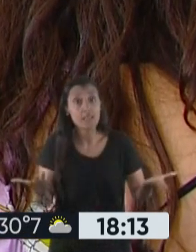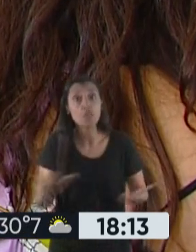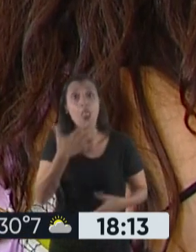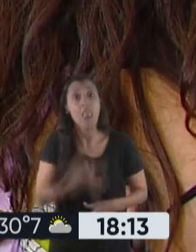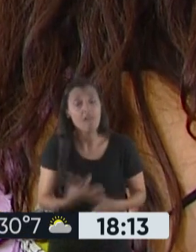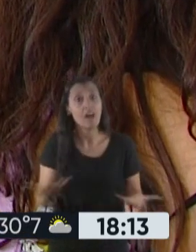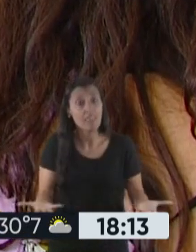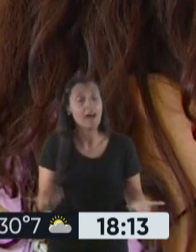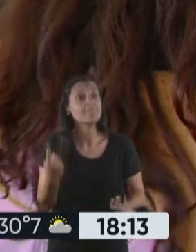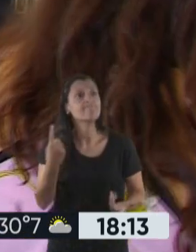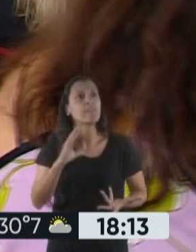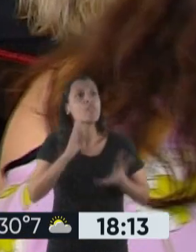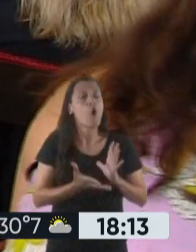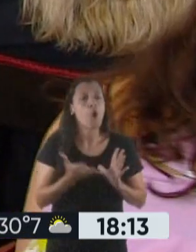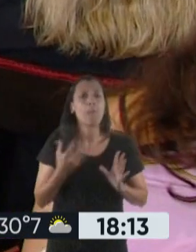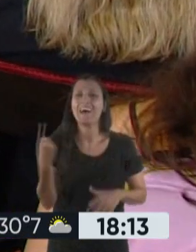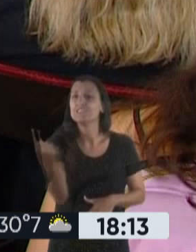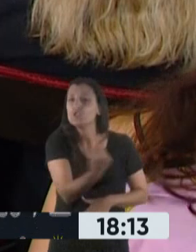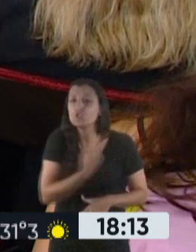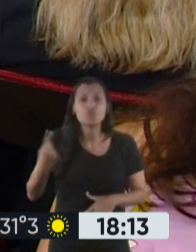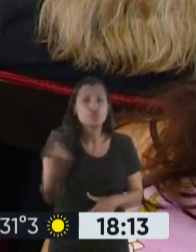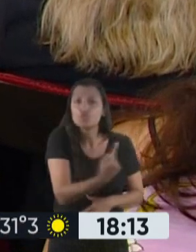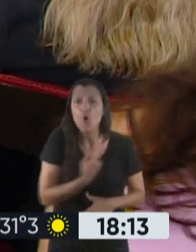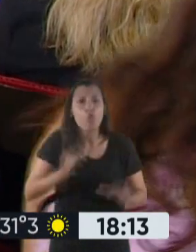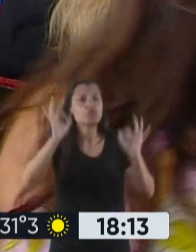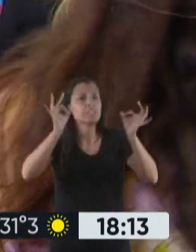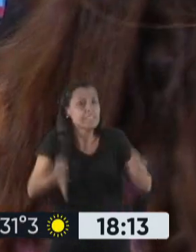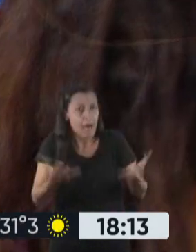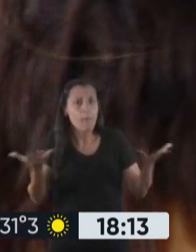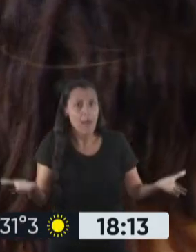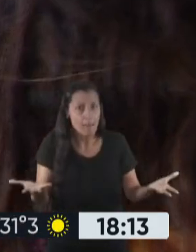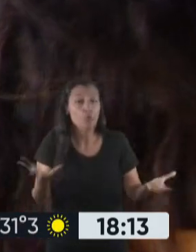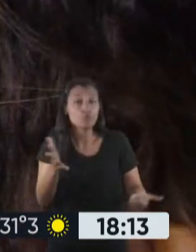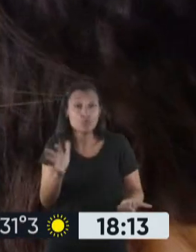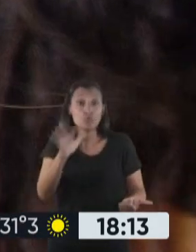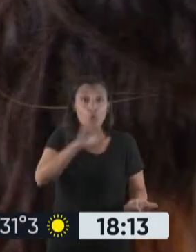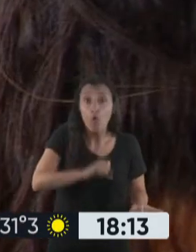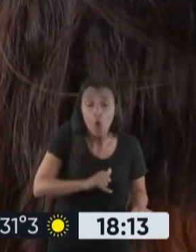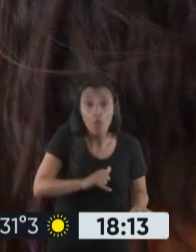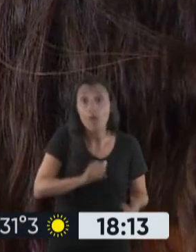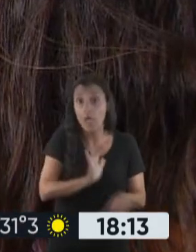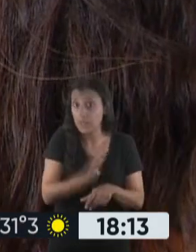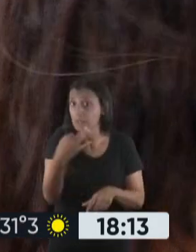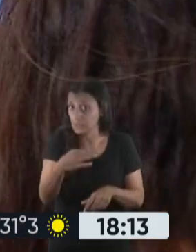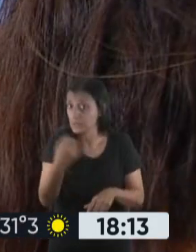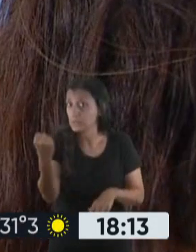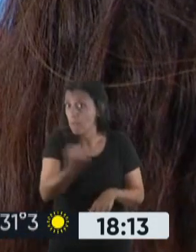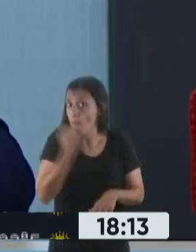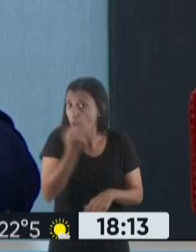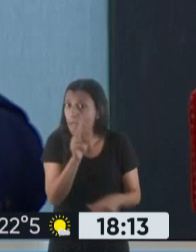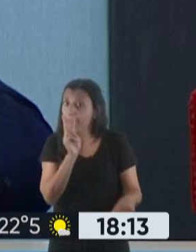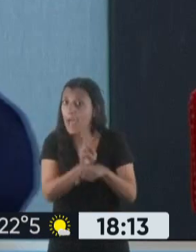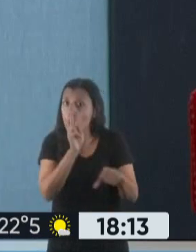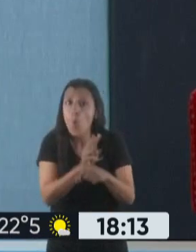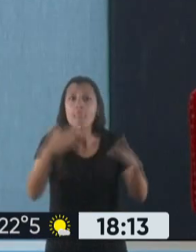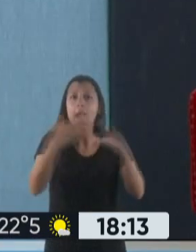verdad es que de algún modo o de otro todos nos preparamos, porque todos sabemos lo que es en la cotidianidad, mantener nuestras casas en orden, mantener nuestras